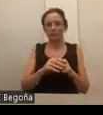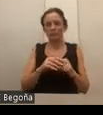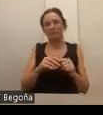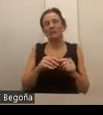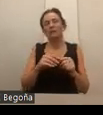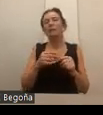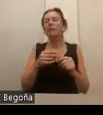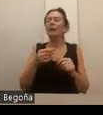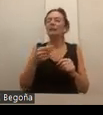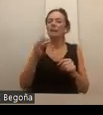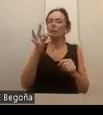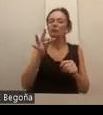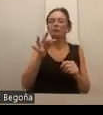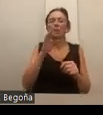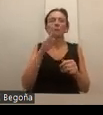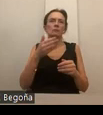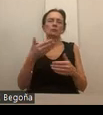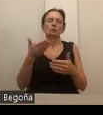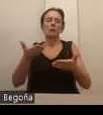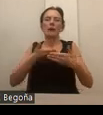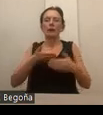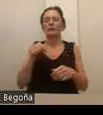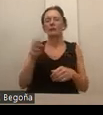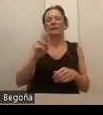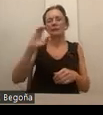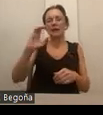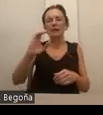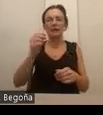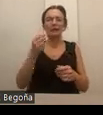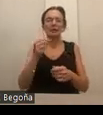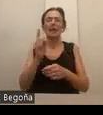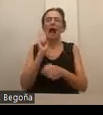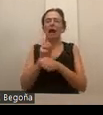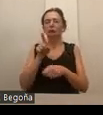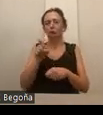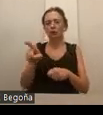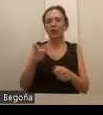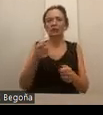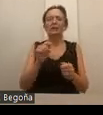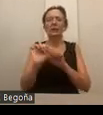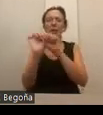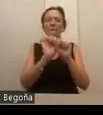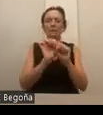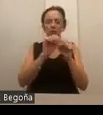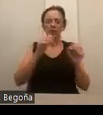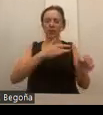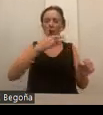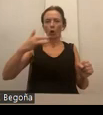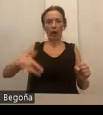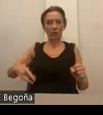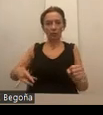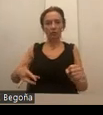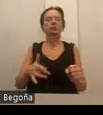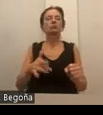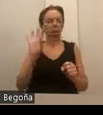vitamina C, con el efecto antioxidante y protector de los órganos a largo plazo. O sea, en tu caso puede venirnos bien en ese